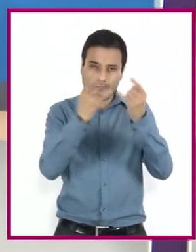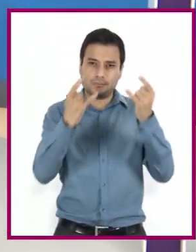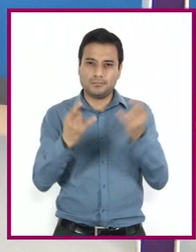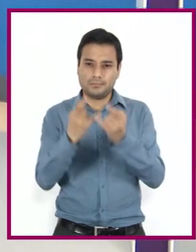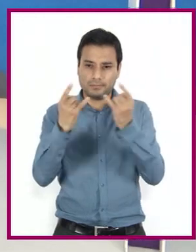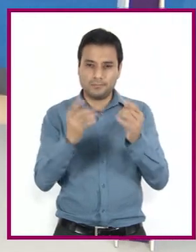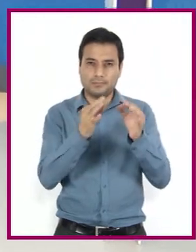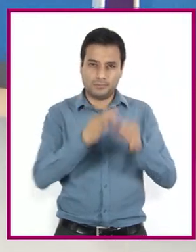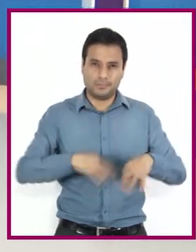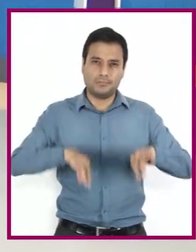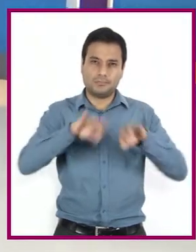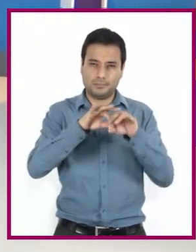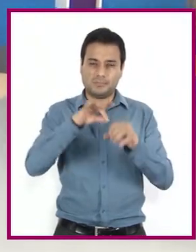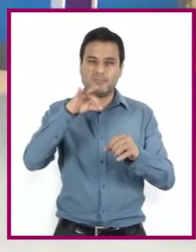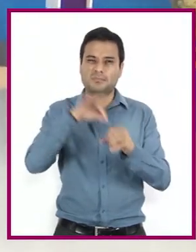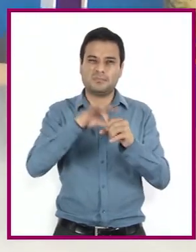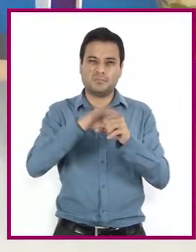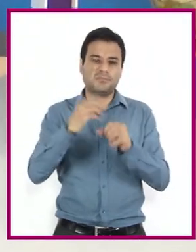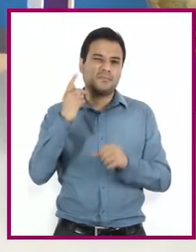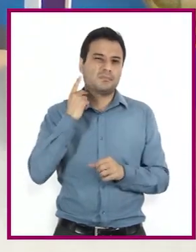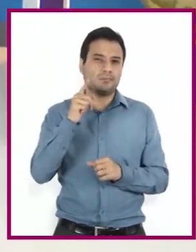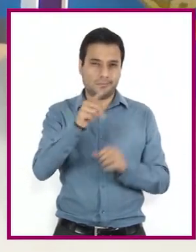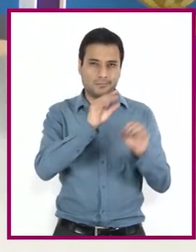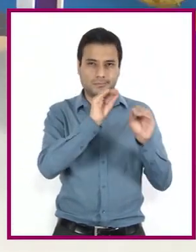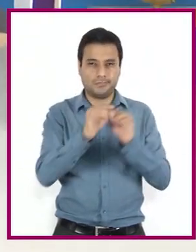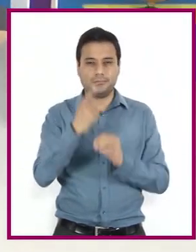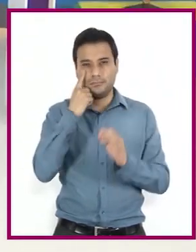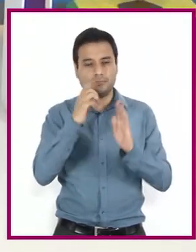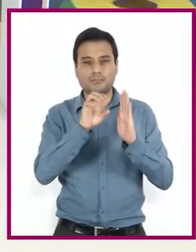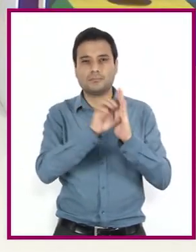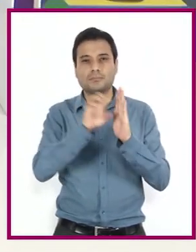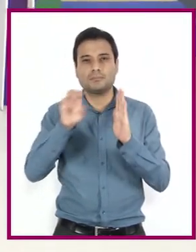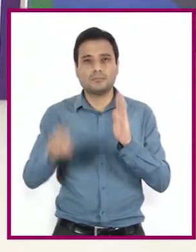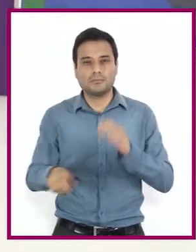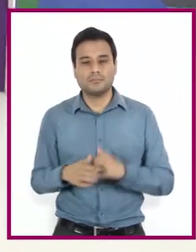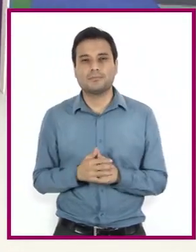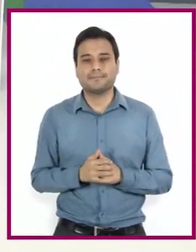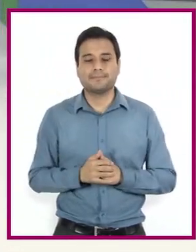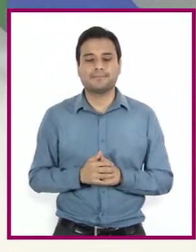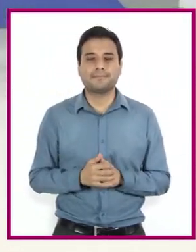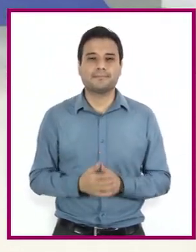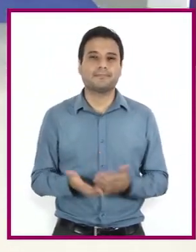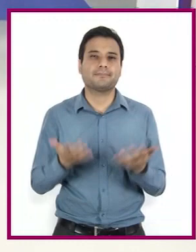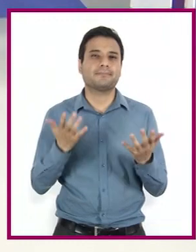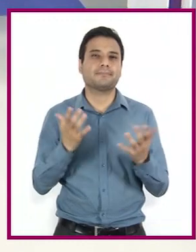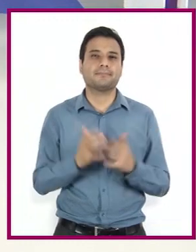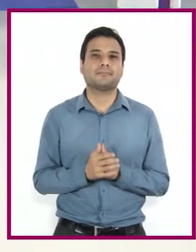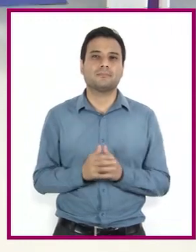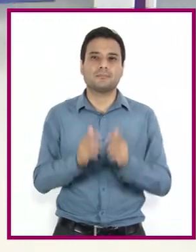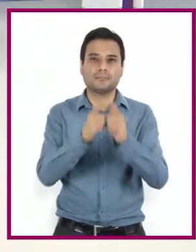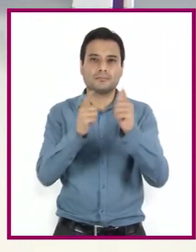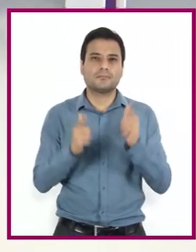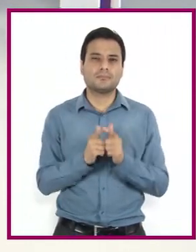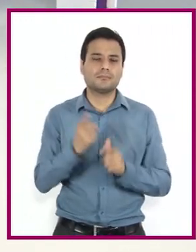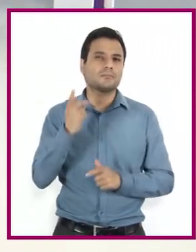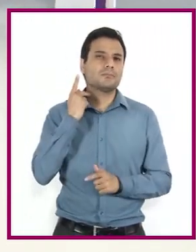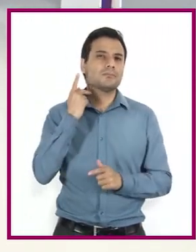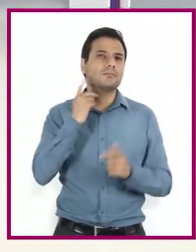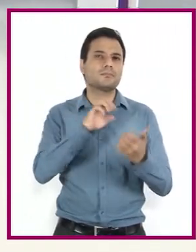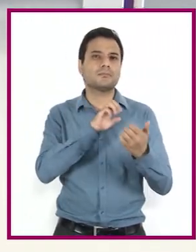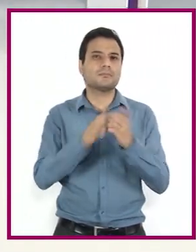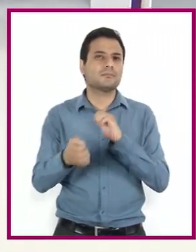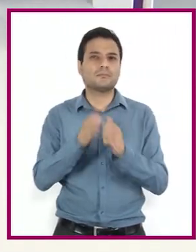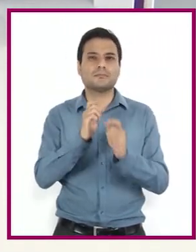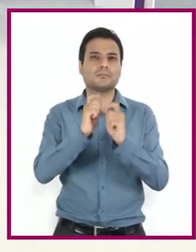de la alternancia política. Por ejemplo, cuándo se abrieron los espacios a los partidos de oposición en la Cámara